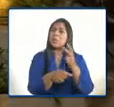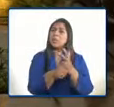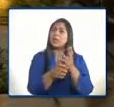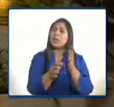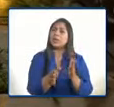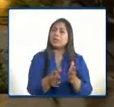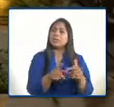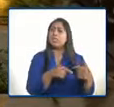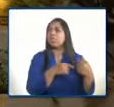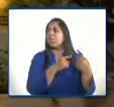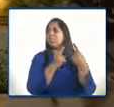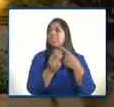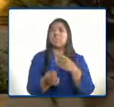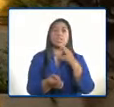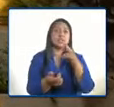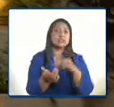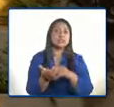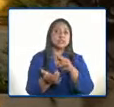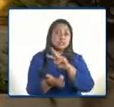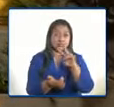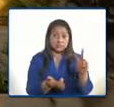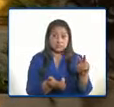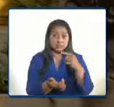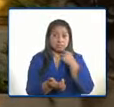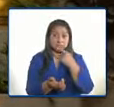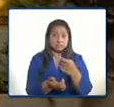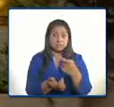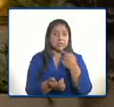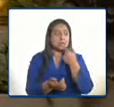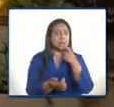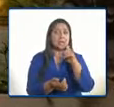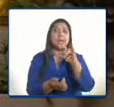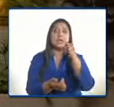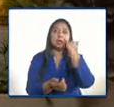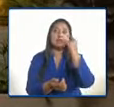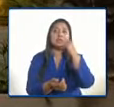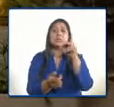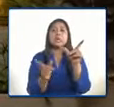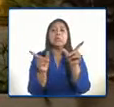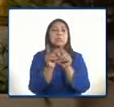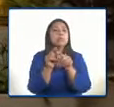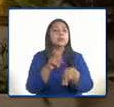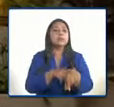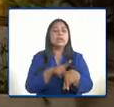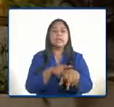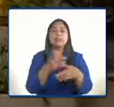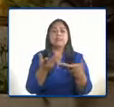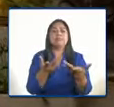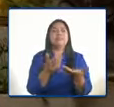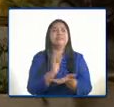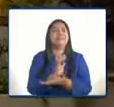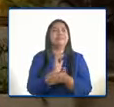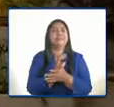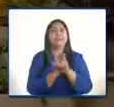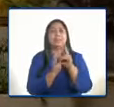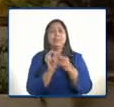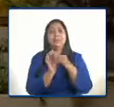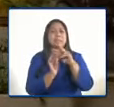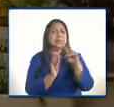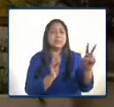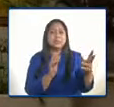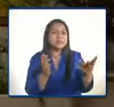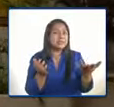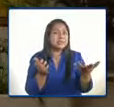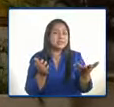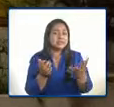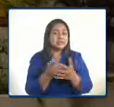tienen hasta para el 2022. Usted indicaba de que se ha acortado las filas en la zona 4, pero las citas están hasta